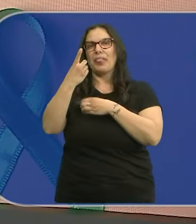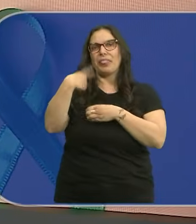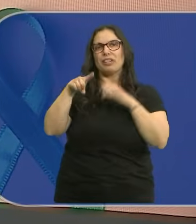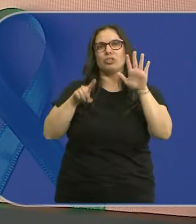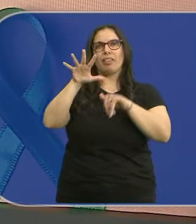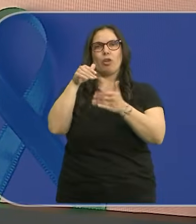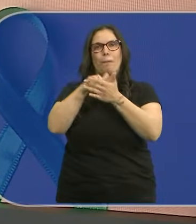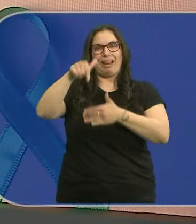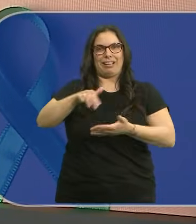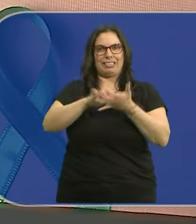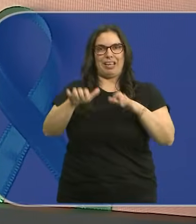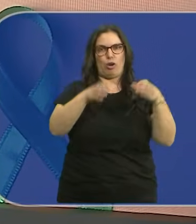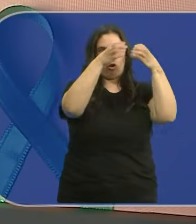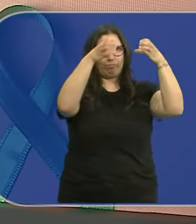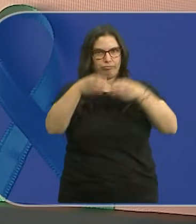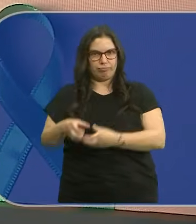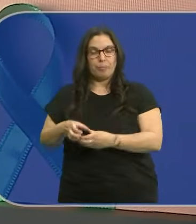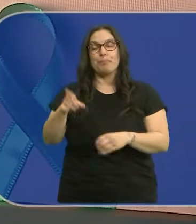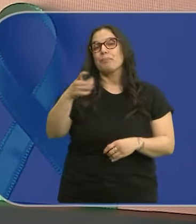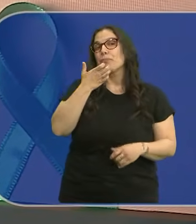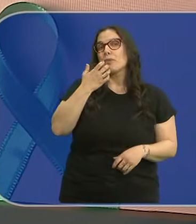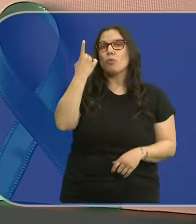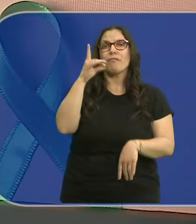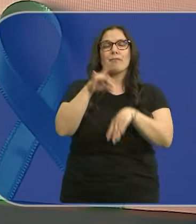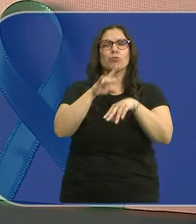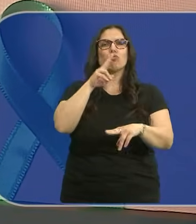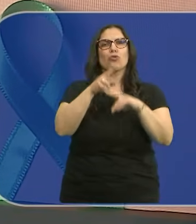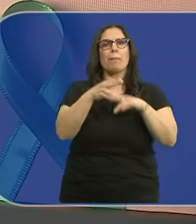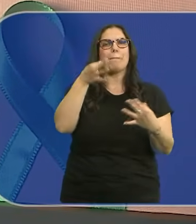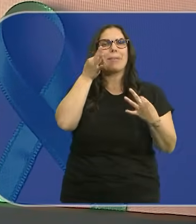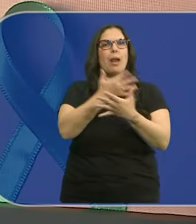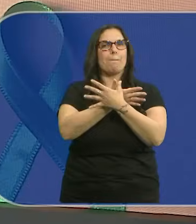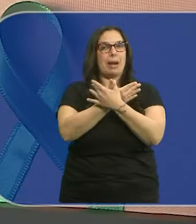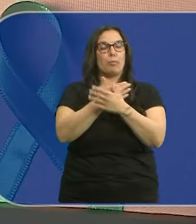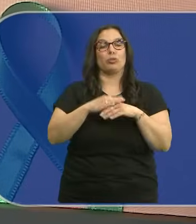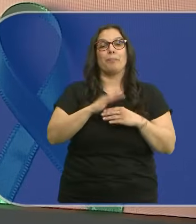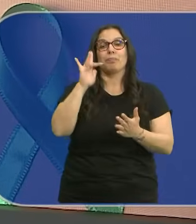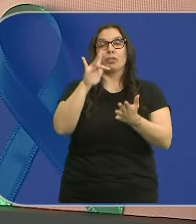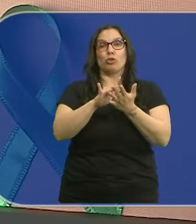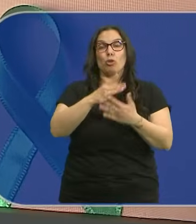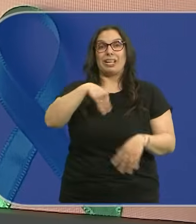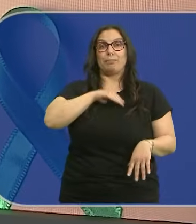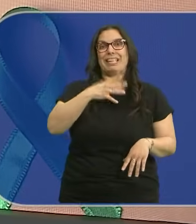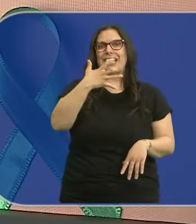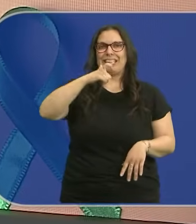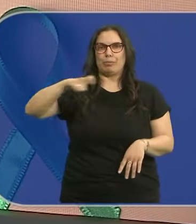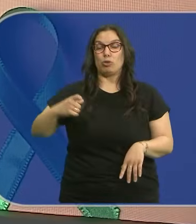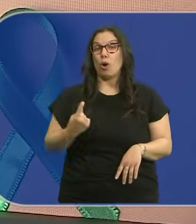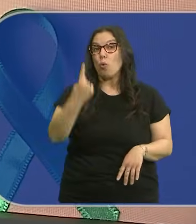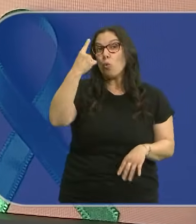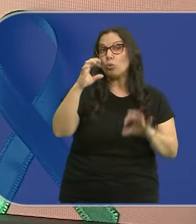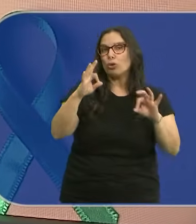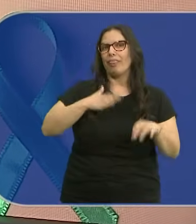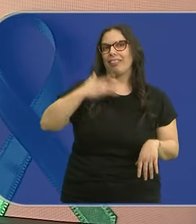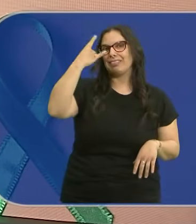en Castilla y León. Una de estas dolencias es la llamada piel de mariposa. Entre las 500 personas que la padecen en nuestro país está Javi, un